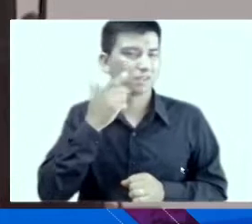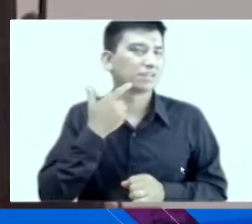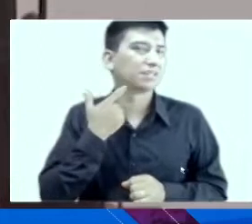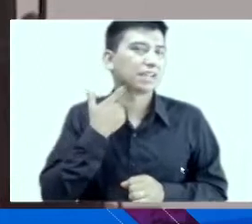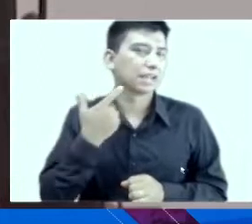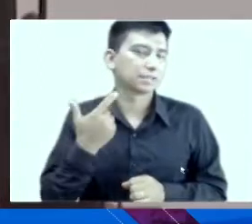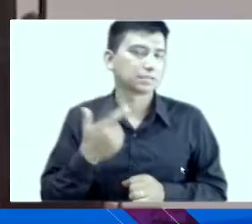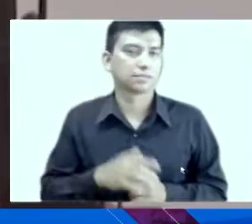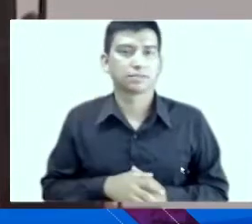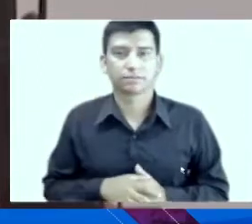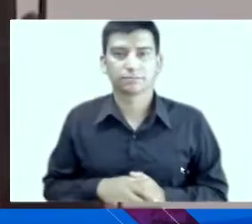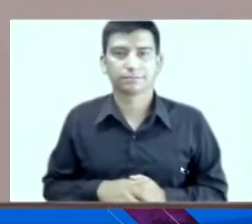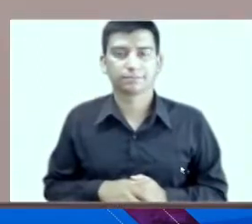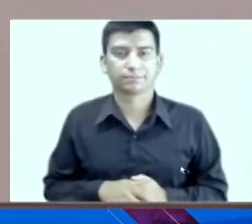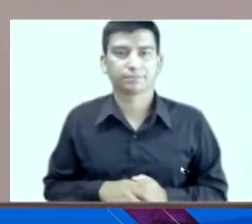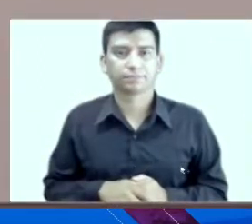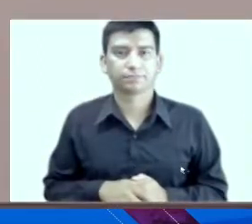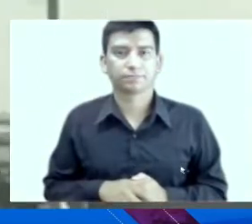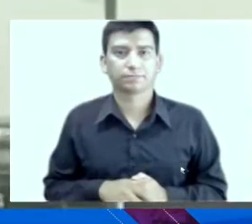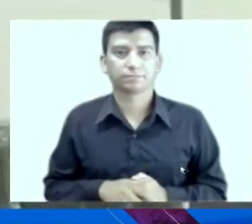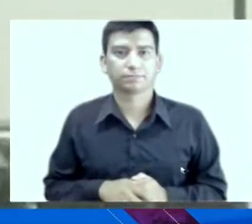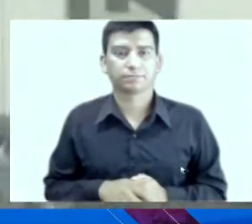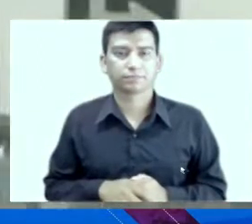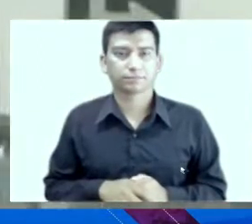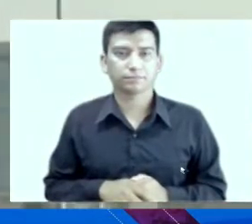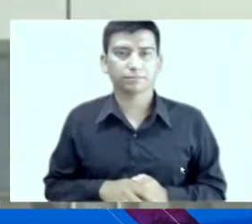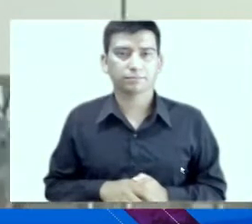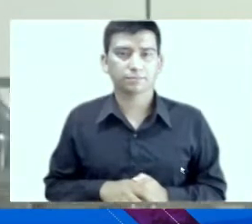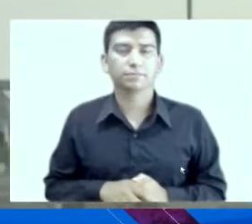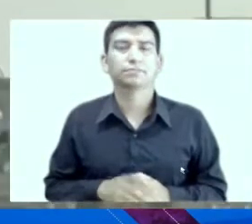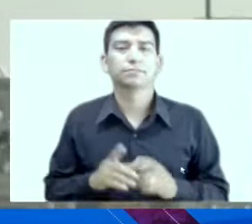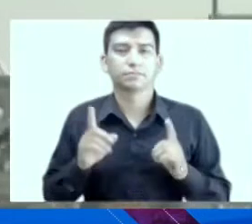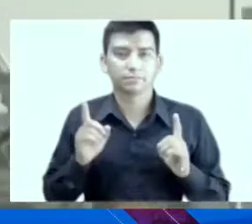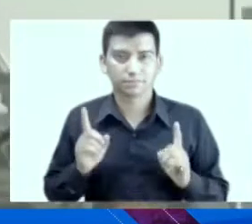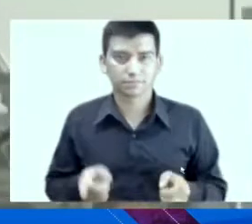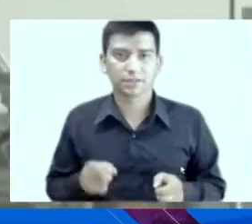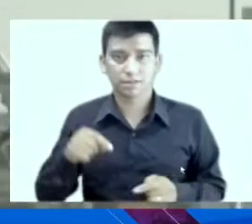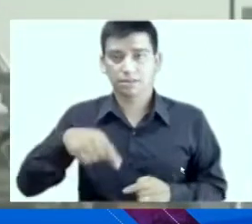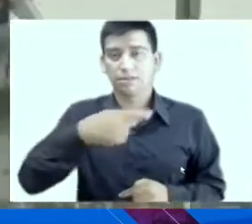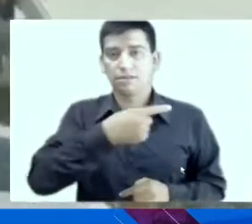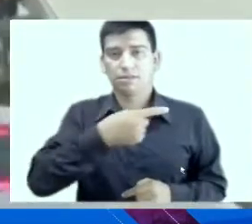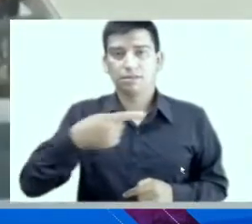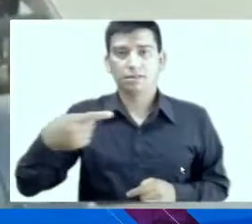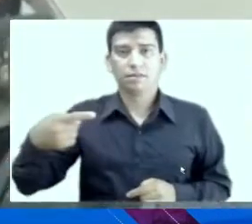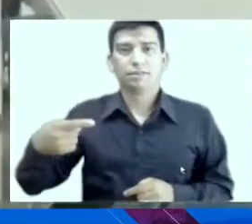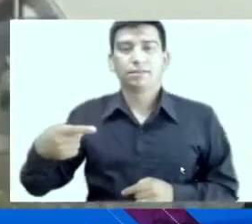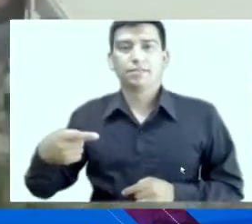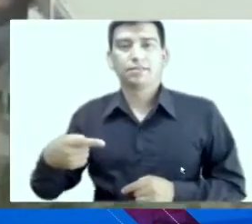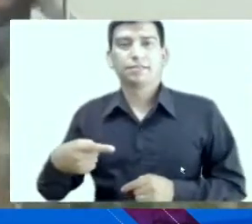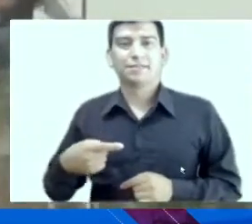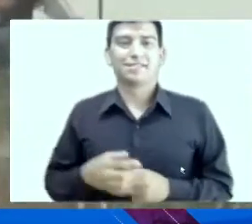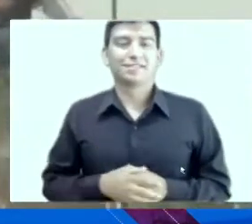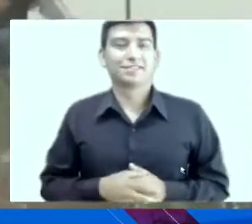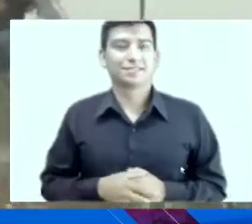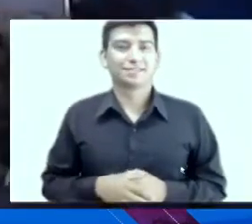de la distribución del crudo. Y en paralelo también, justamente esta semana, como para terminar de poner la cerecita, sí, del